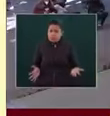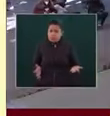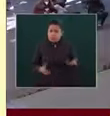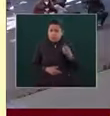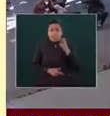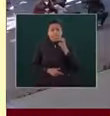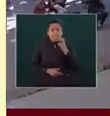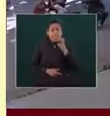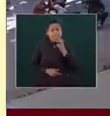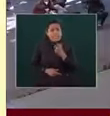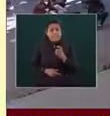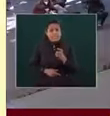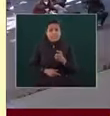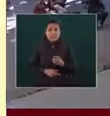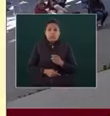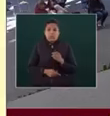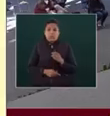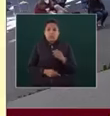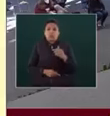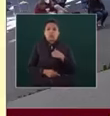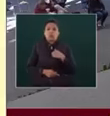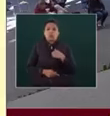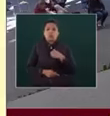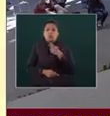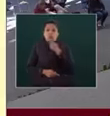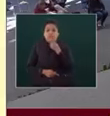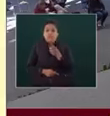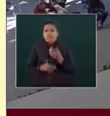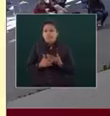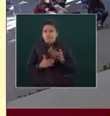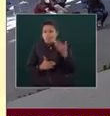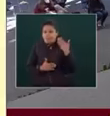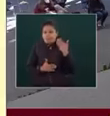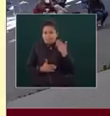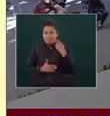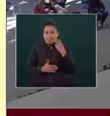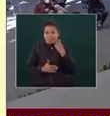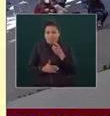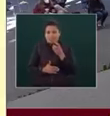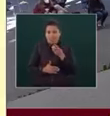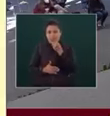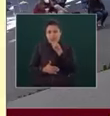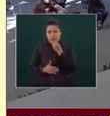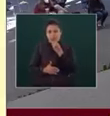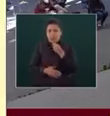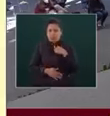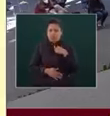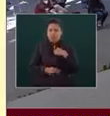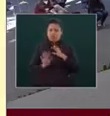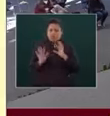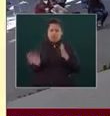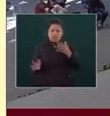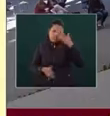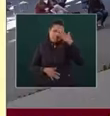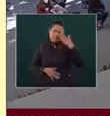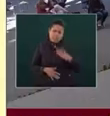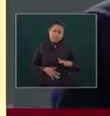Eso se los dije en la comida. Ya lo sabían,